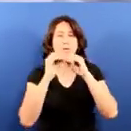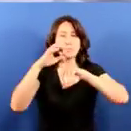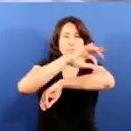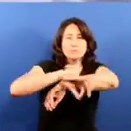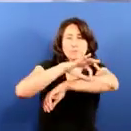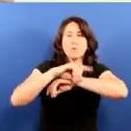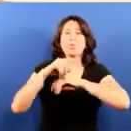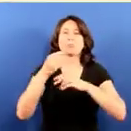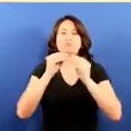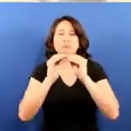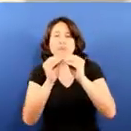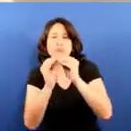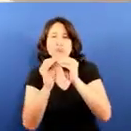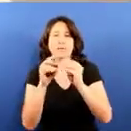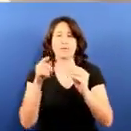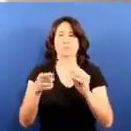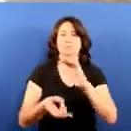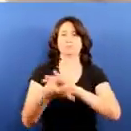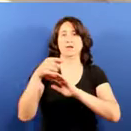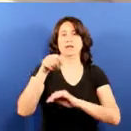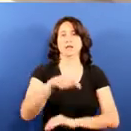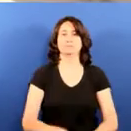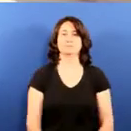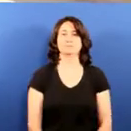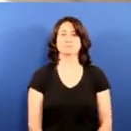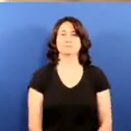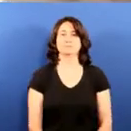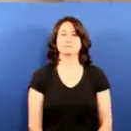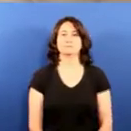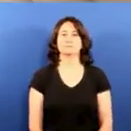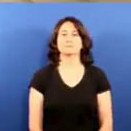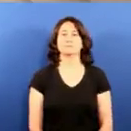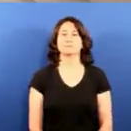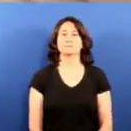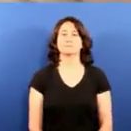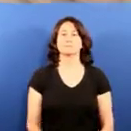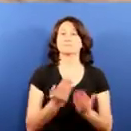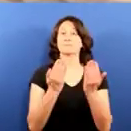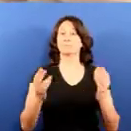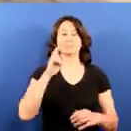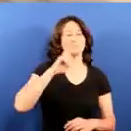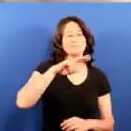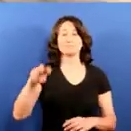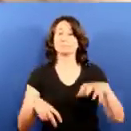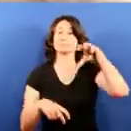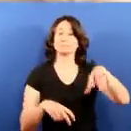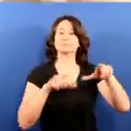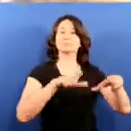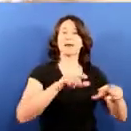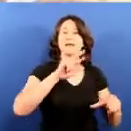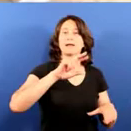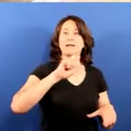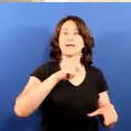individual y en grupo. Por ello, los participantes decidieron llamar al dirigible El Invisible, refiriéndose al pozo que dejó en ellos